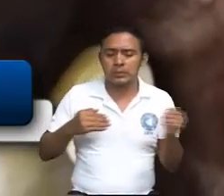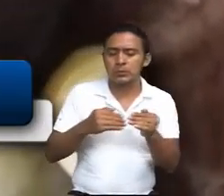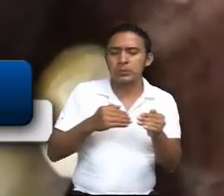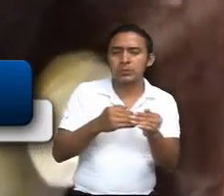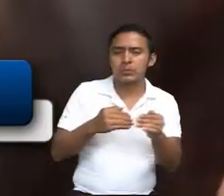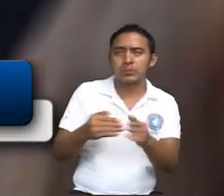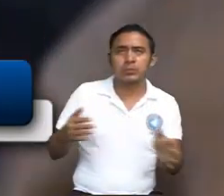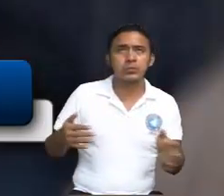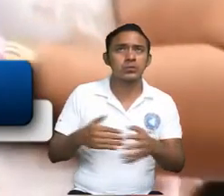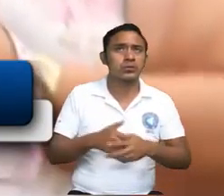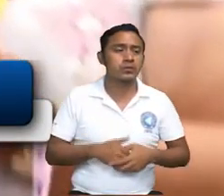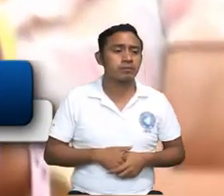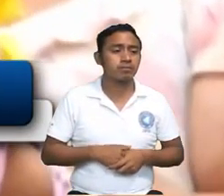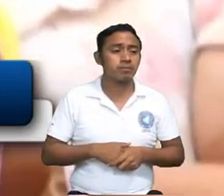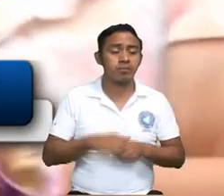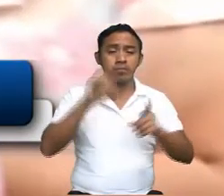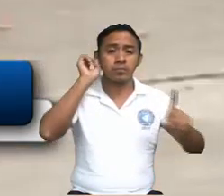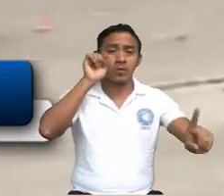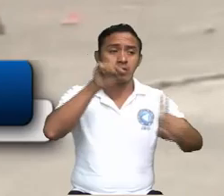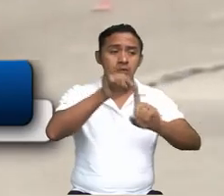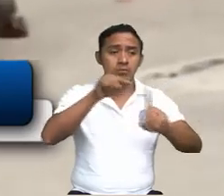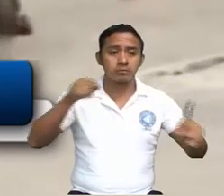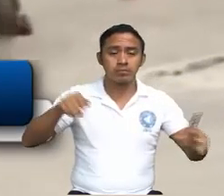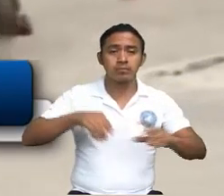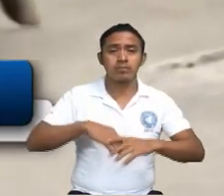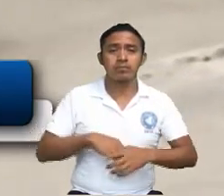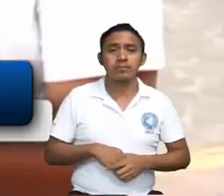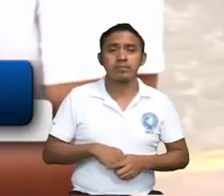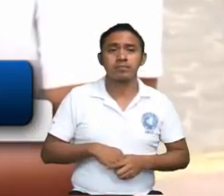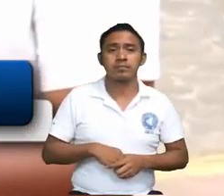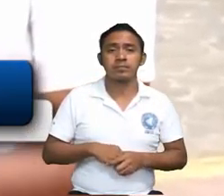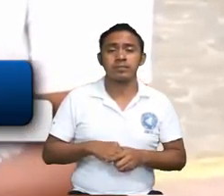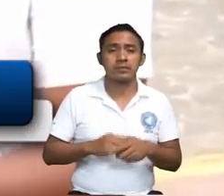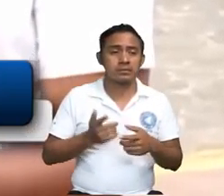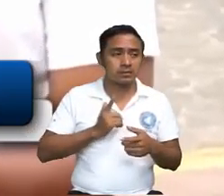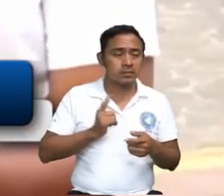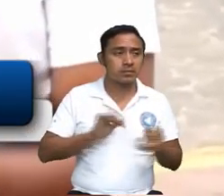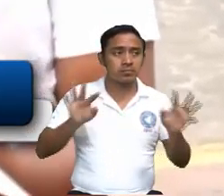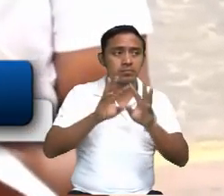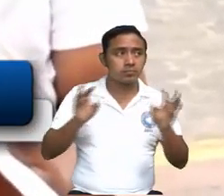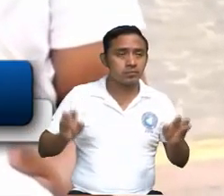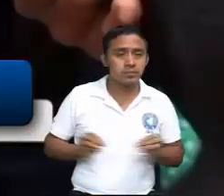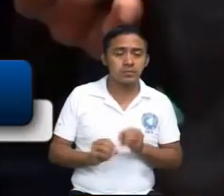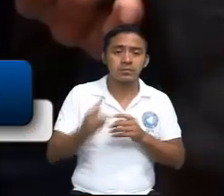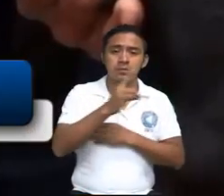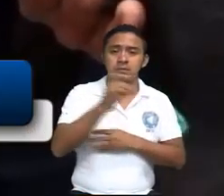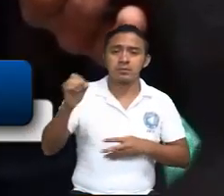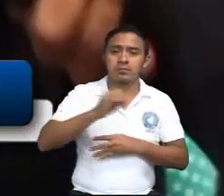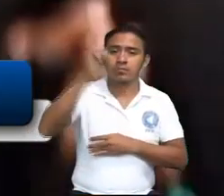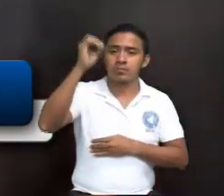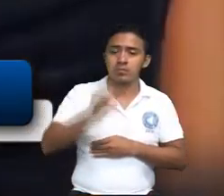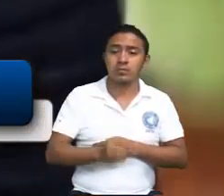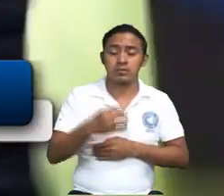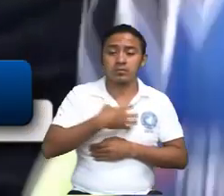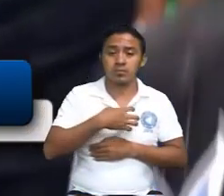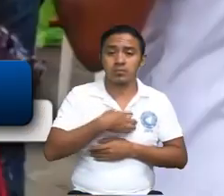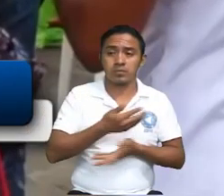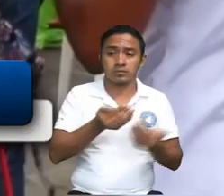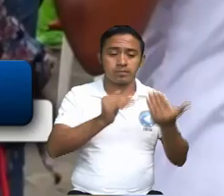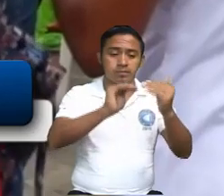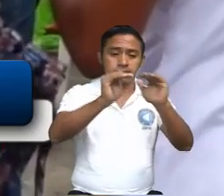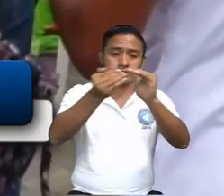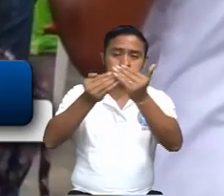¿verdad? Pero el objetivo es que lograr tener una cobertura del 100% en nuestro barrio. Ya. Porque